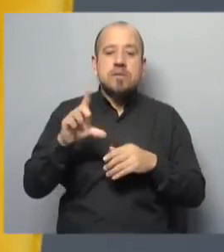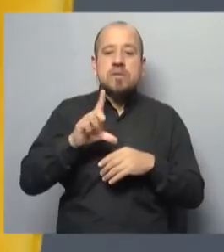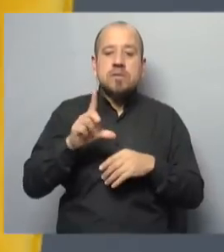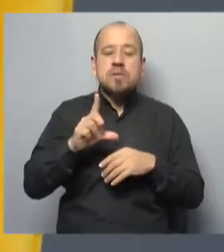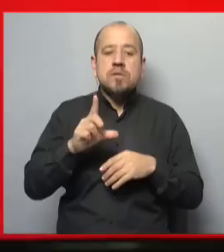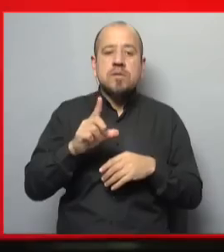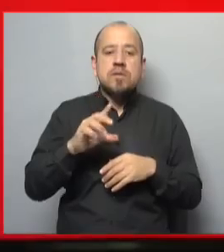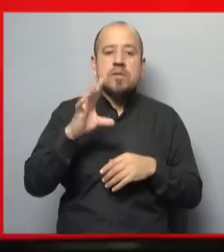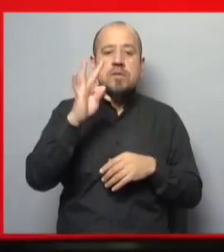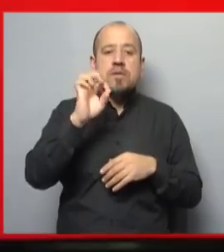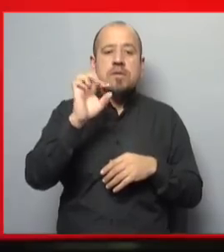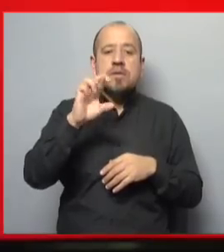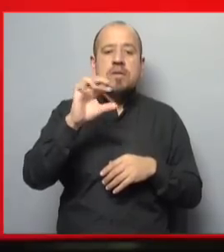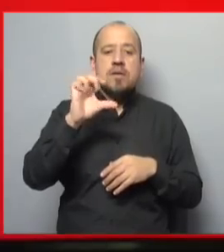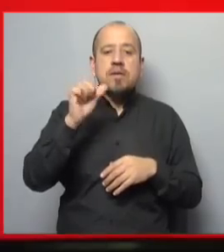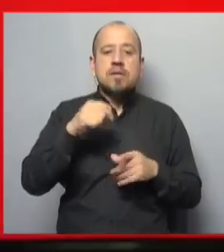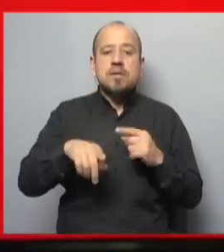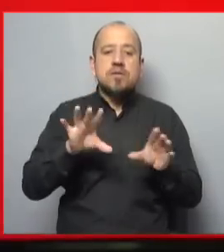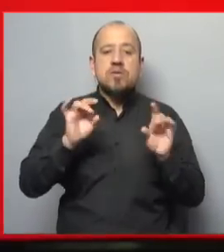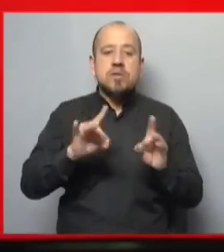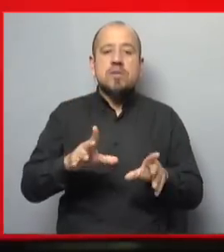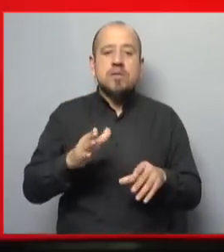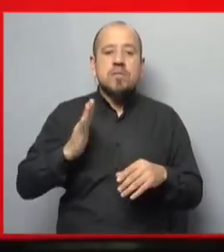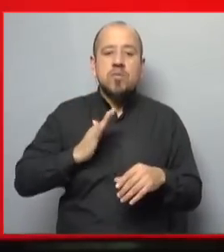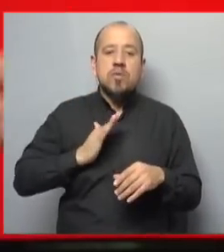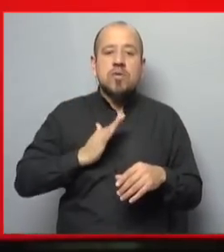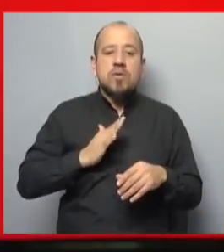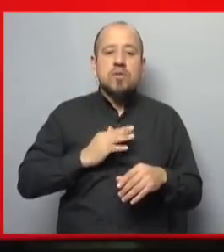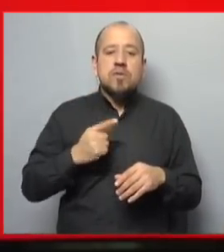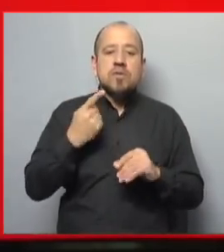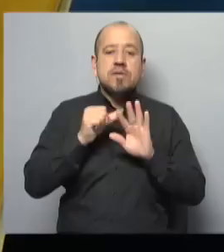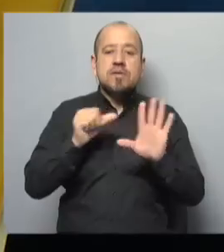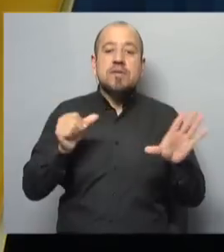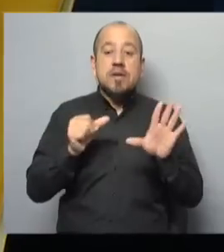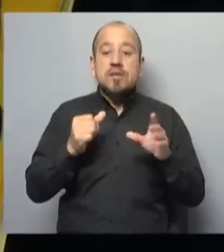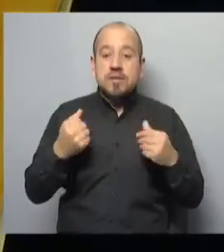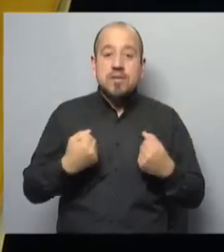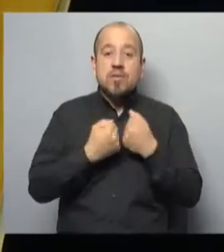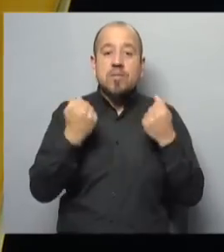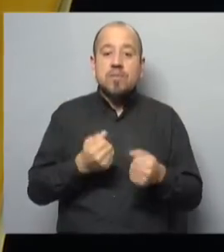jesús les había sido sólo de mujeres hasta hace muy poco que hayamos 16 de golpe